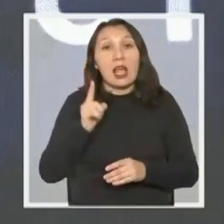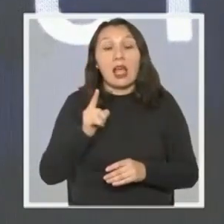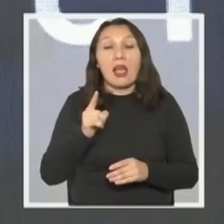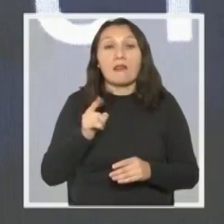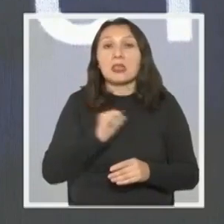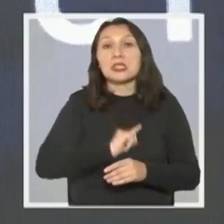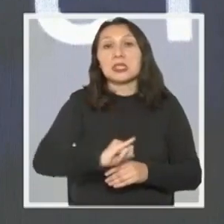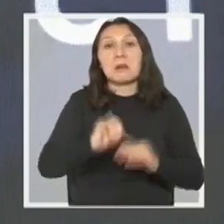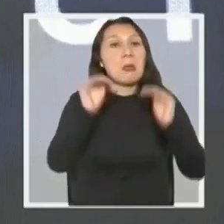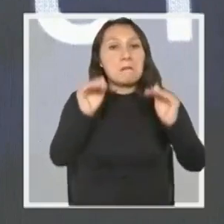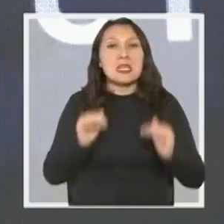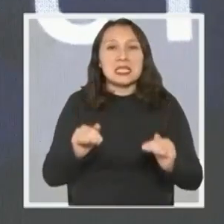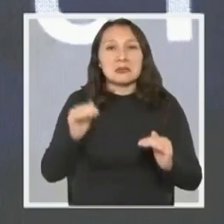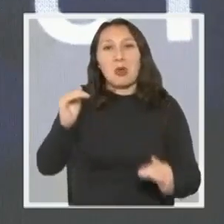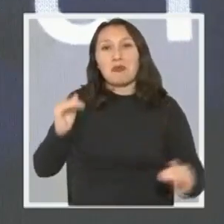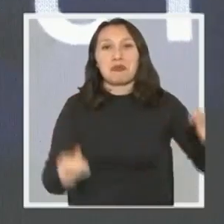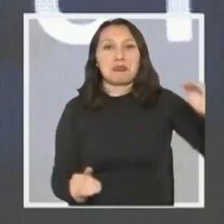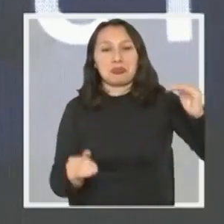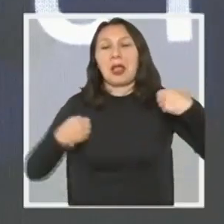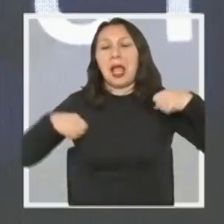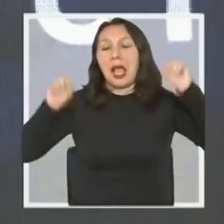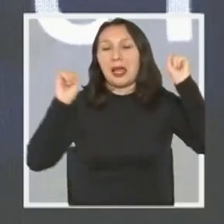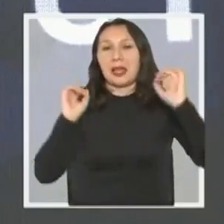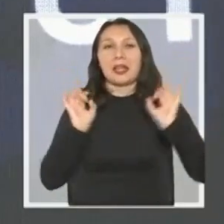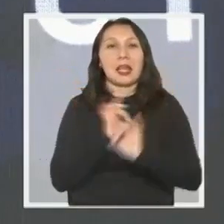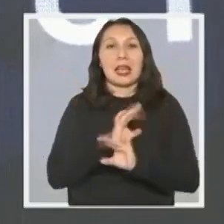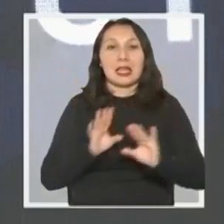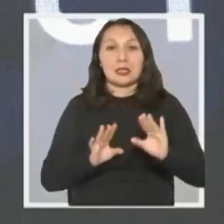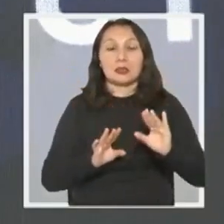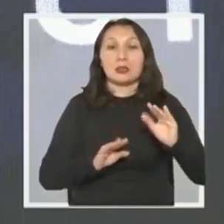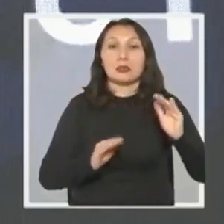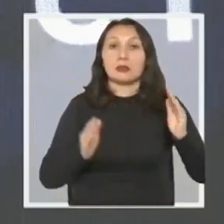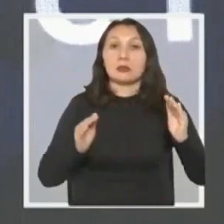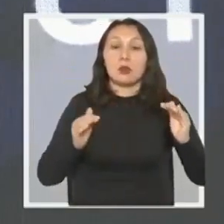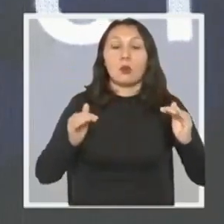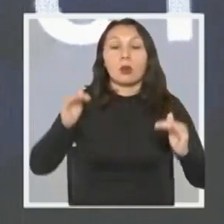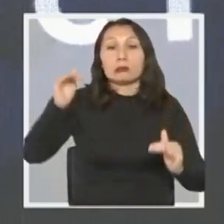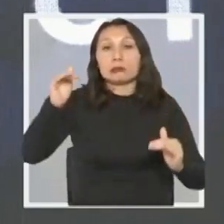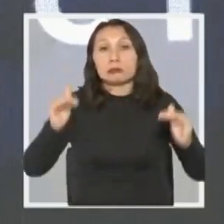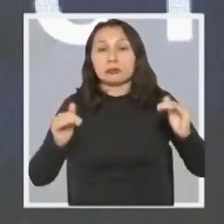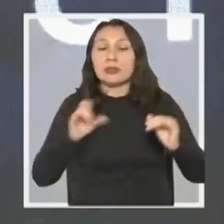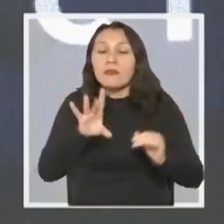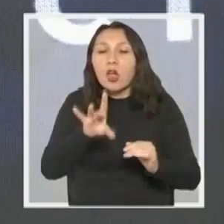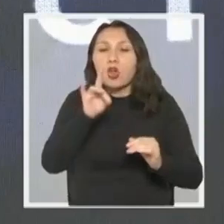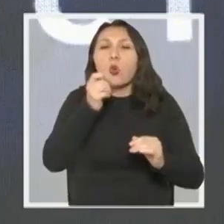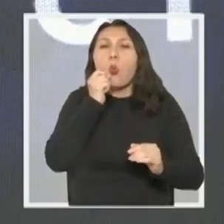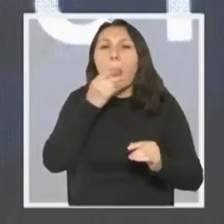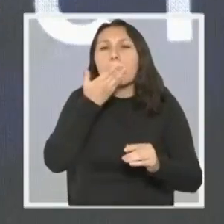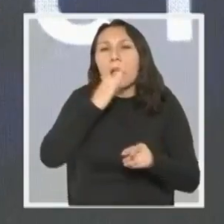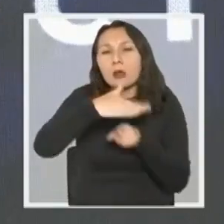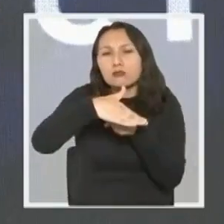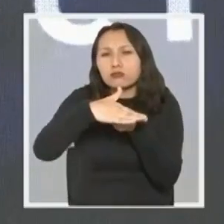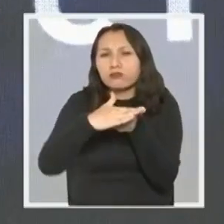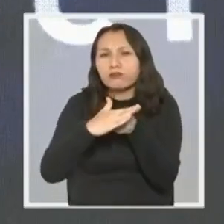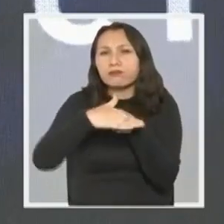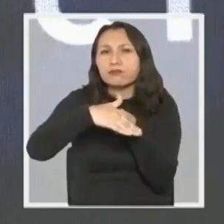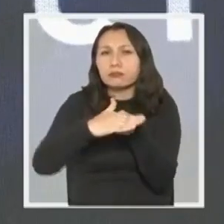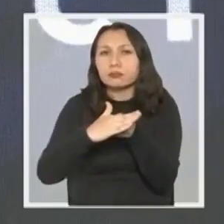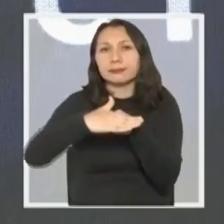son permanentes, de que las variaciones del péndulo son permanentes, tenemos que encontrar el equilibrio. Y yo creo